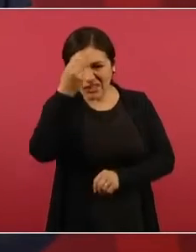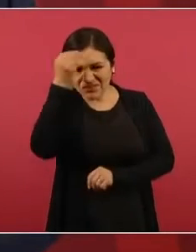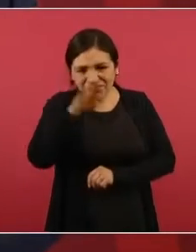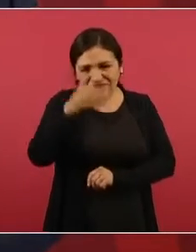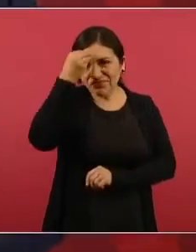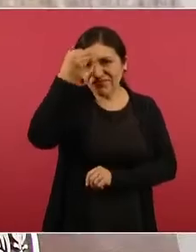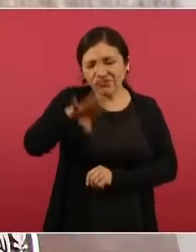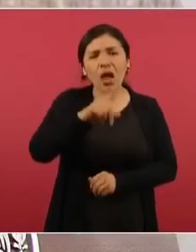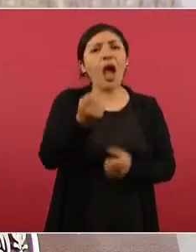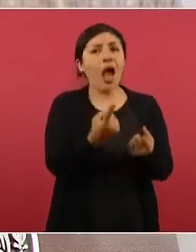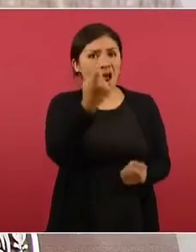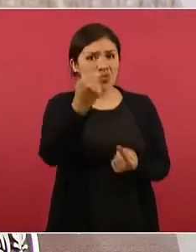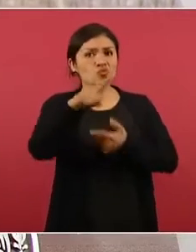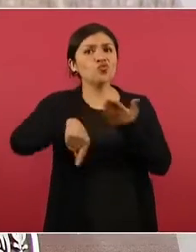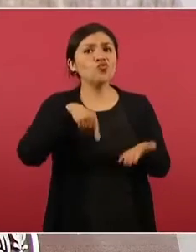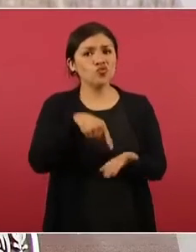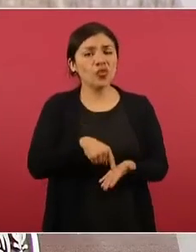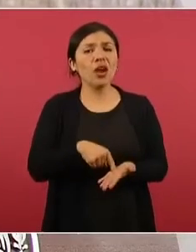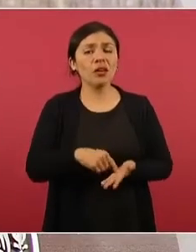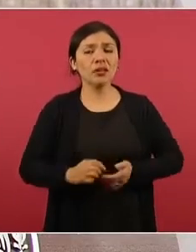en algunos lugares.